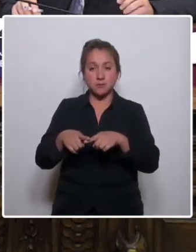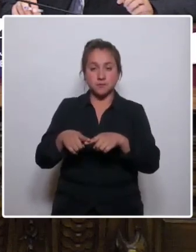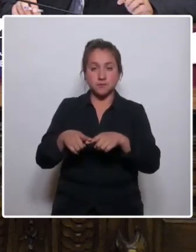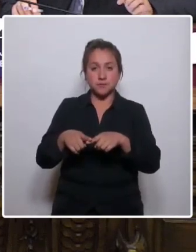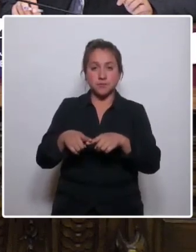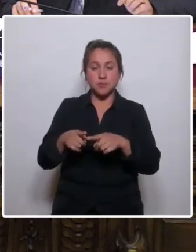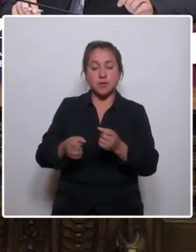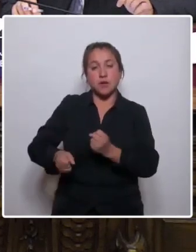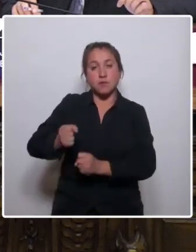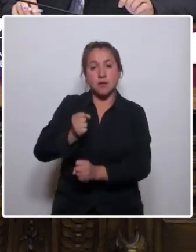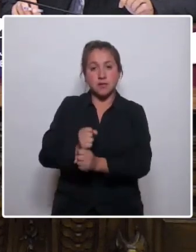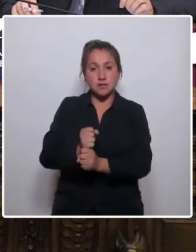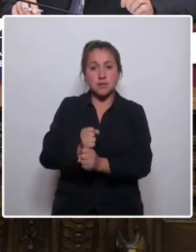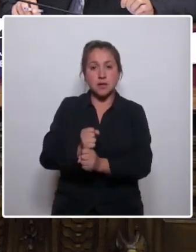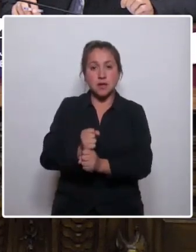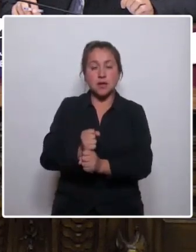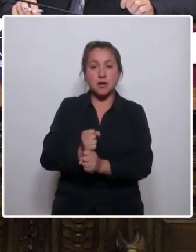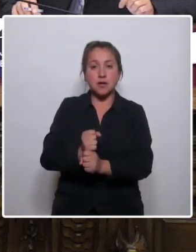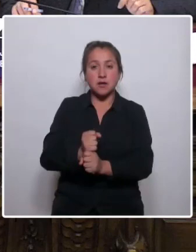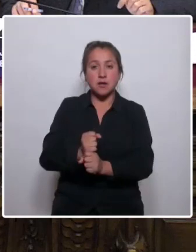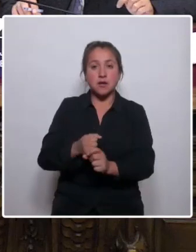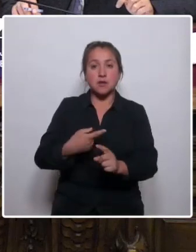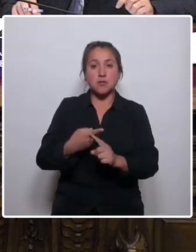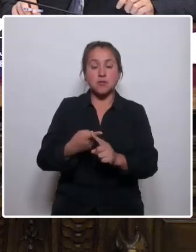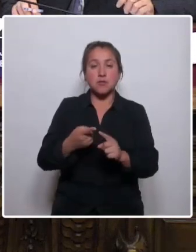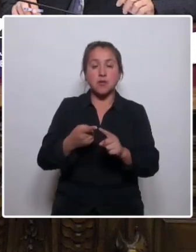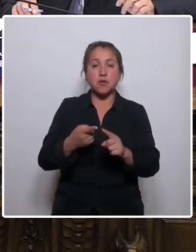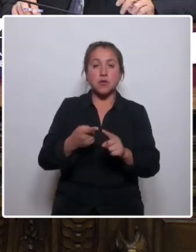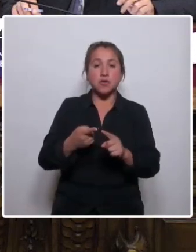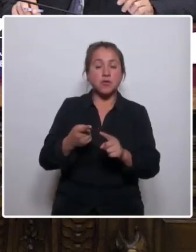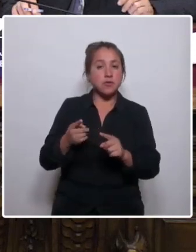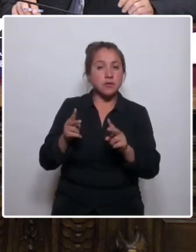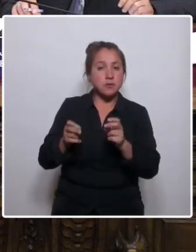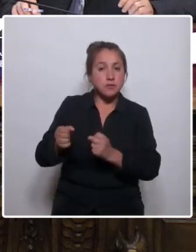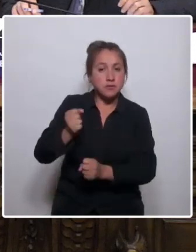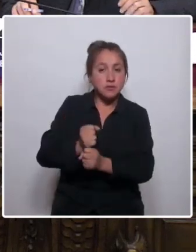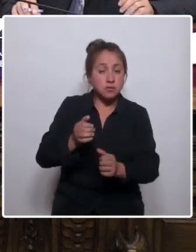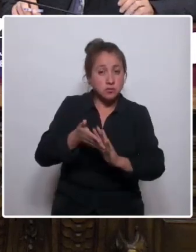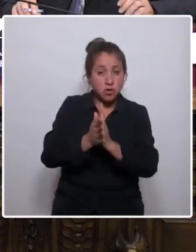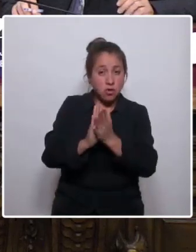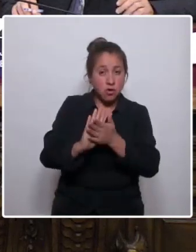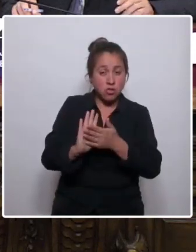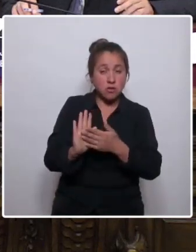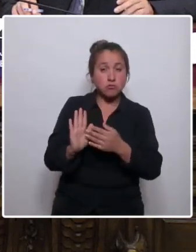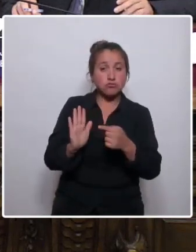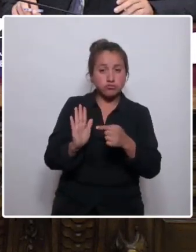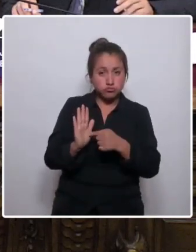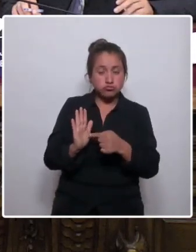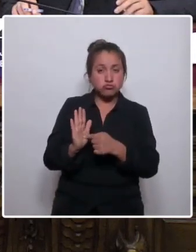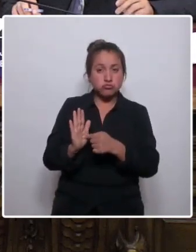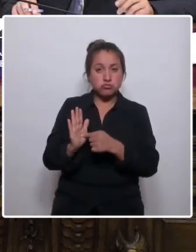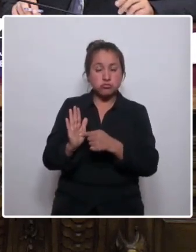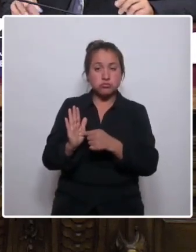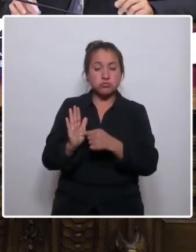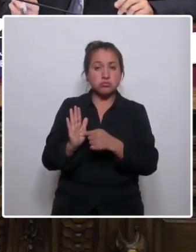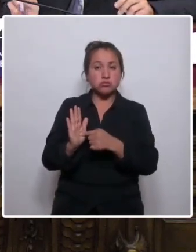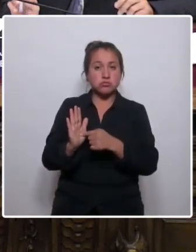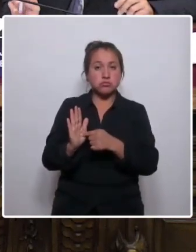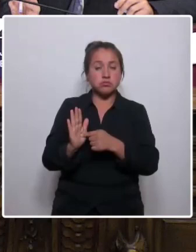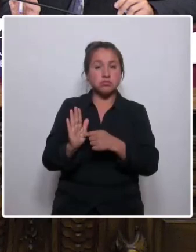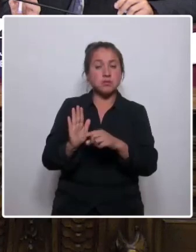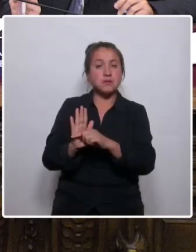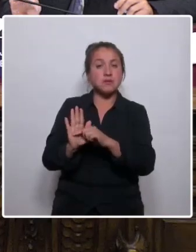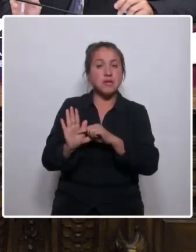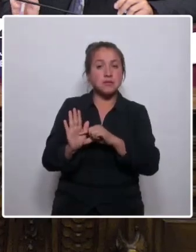para sustituir la expresión presidencia por mesa y otra sustitutiva, porque están todas referidas al texto de